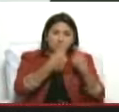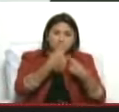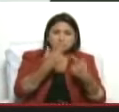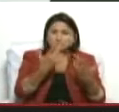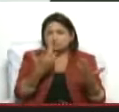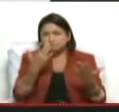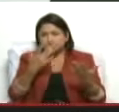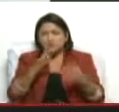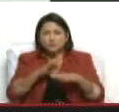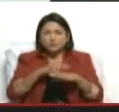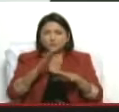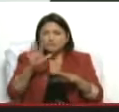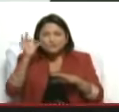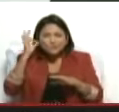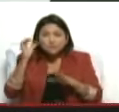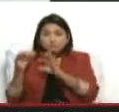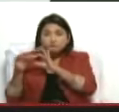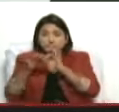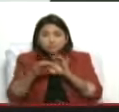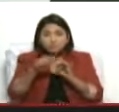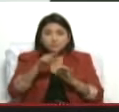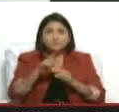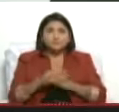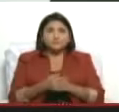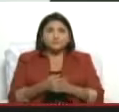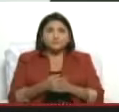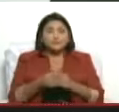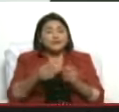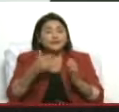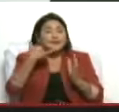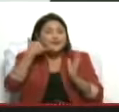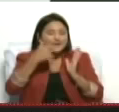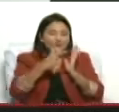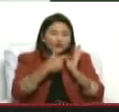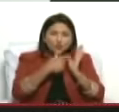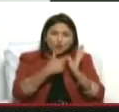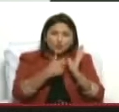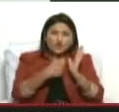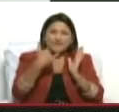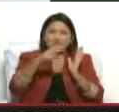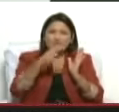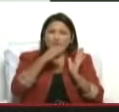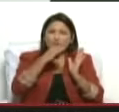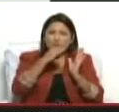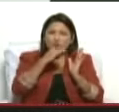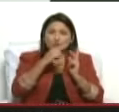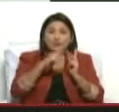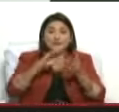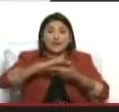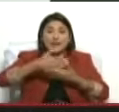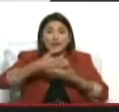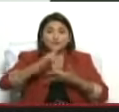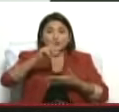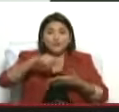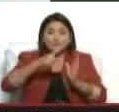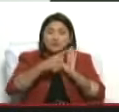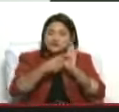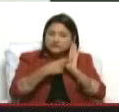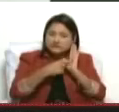la pueden vincular bueno mire la extracción telefónica la extracción a la